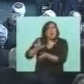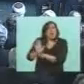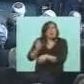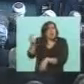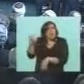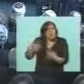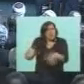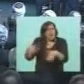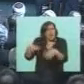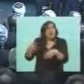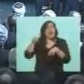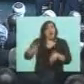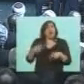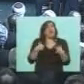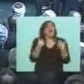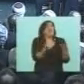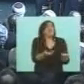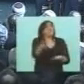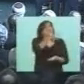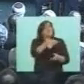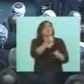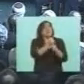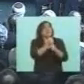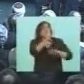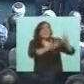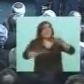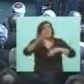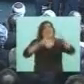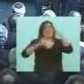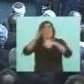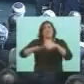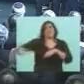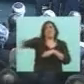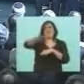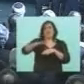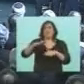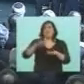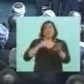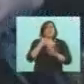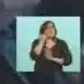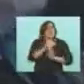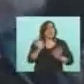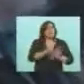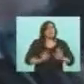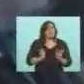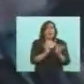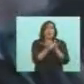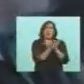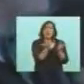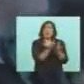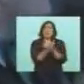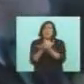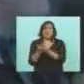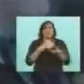ofreciendo a los desarrolladores urbanos privados. Hay también carpetas muy hermosas que hemos preparado para entregar a las